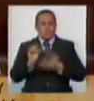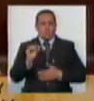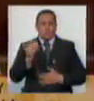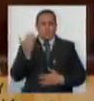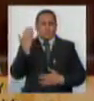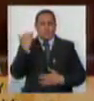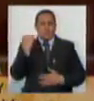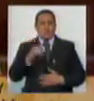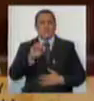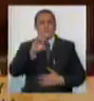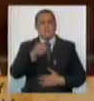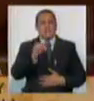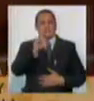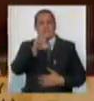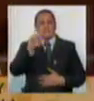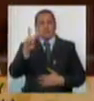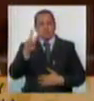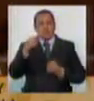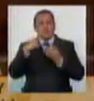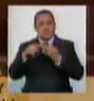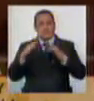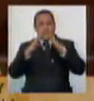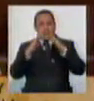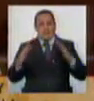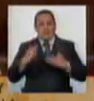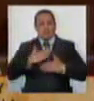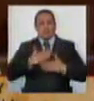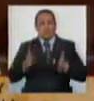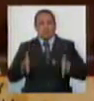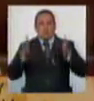recientemente 1.032 módulos de vivienda